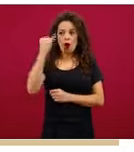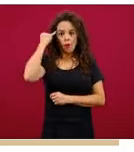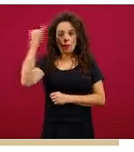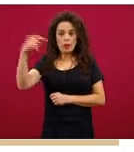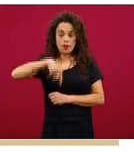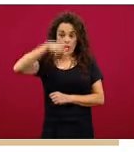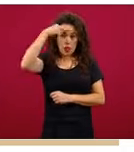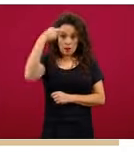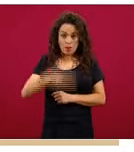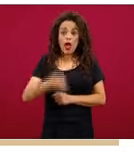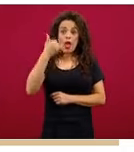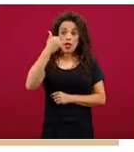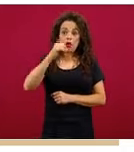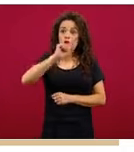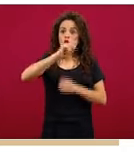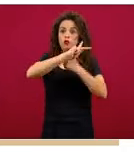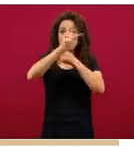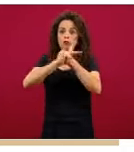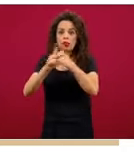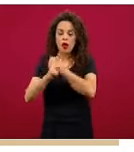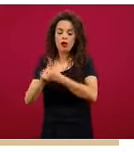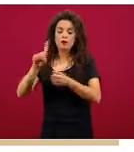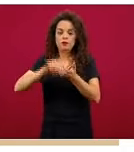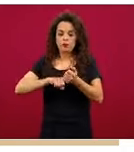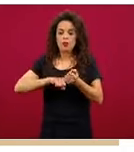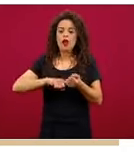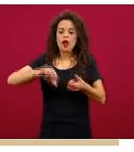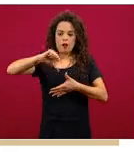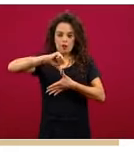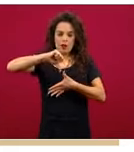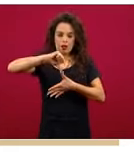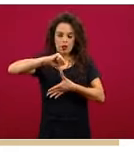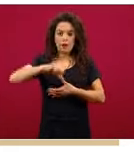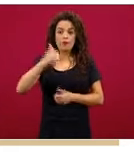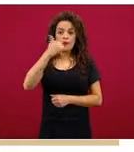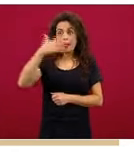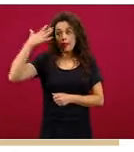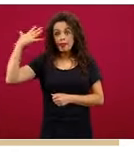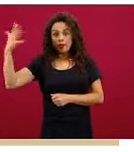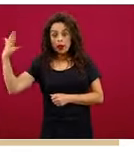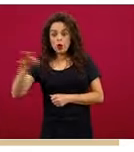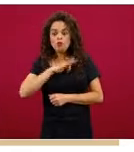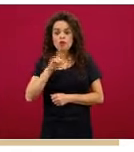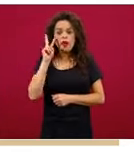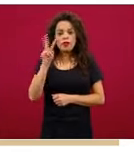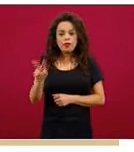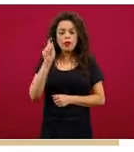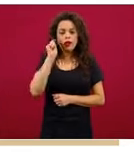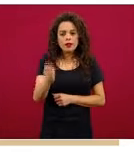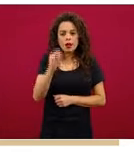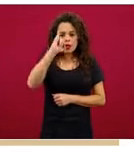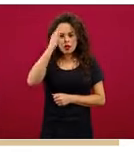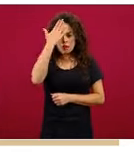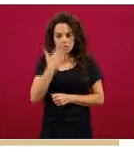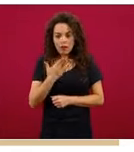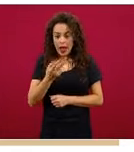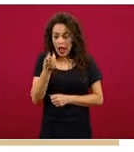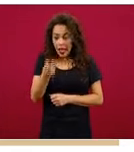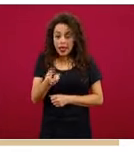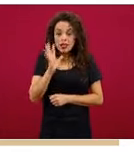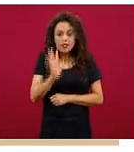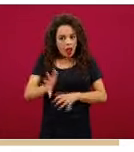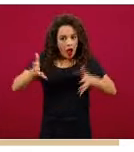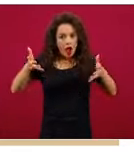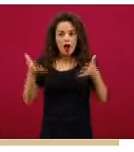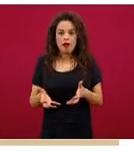en los países de América Latina. Y del lado derecho pueden ver una imagen de la consolidación de esta iniciativa